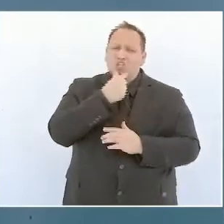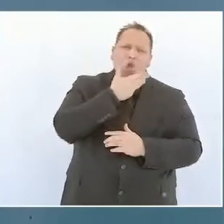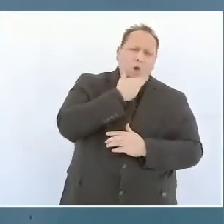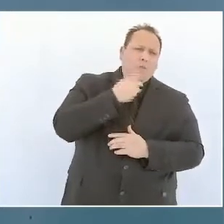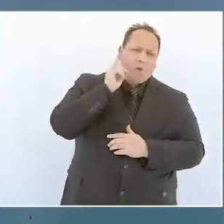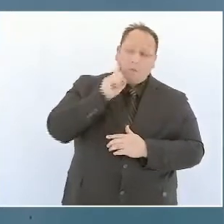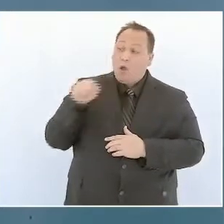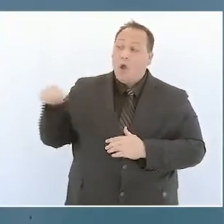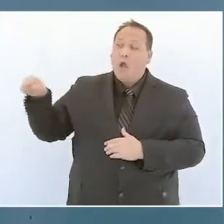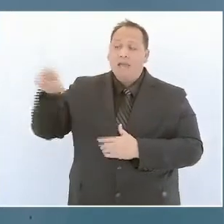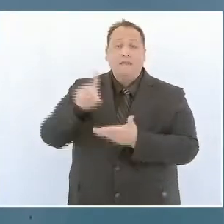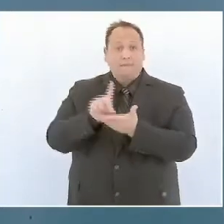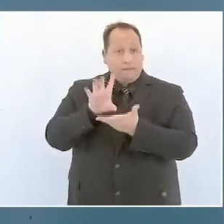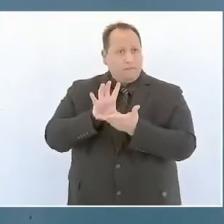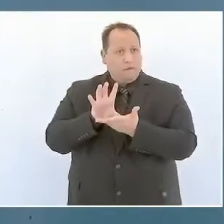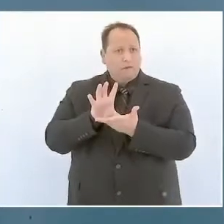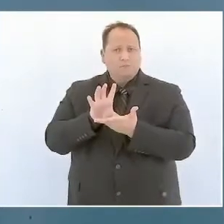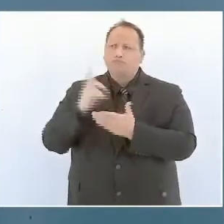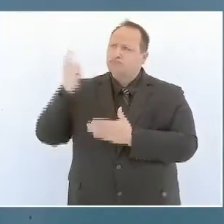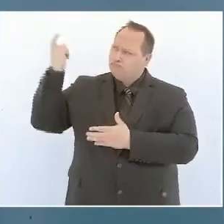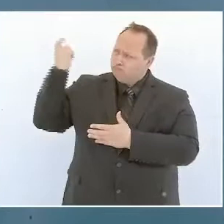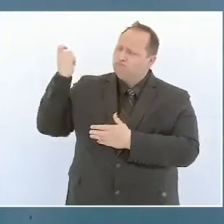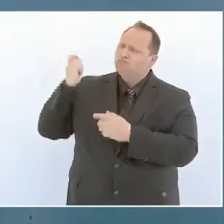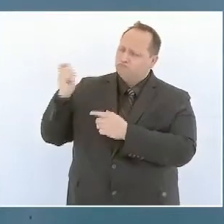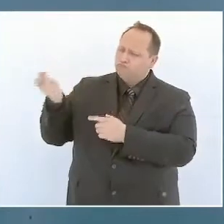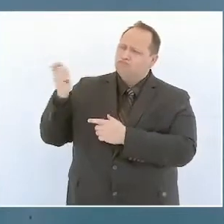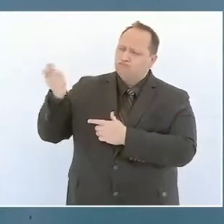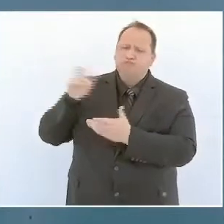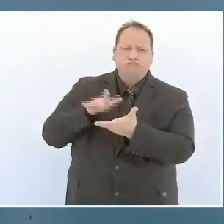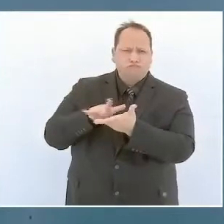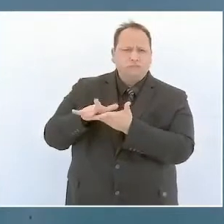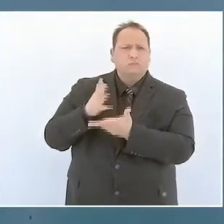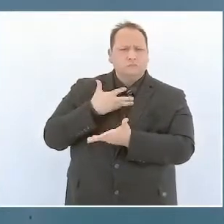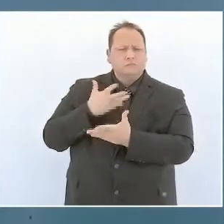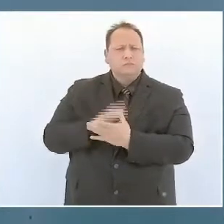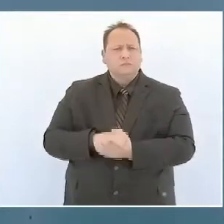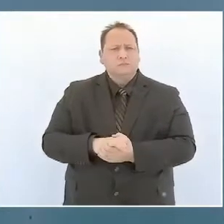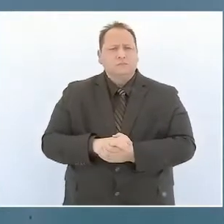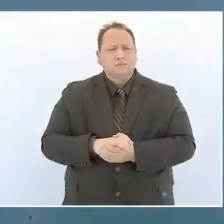con discapacidad que reciben pensión.